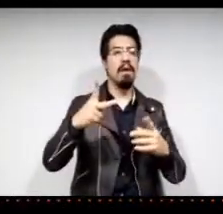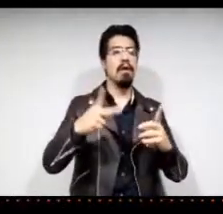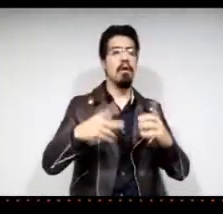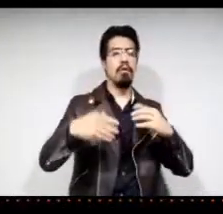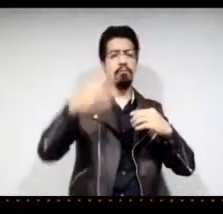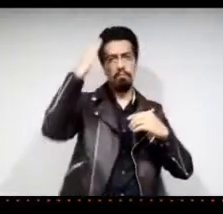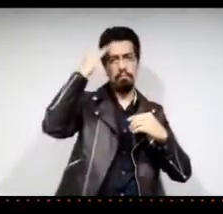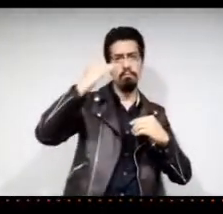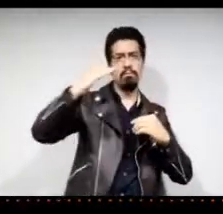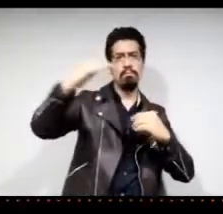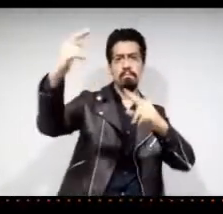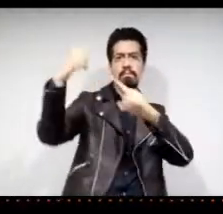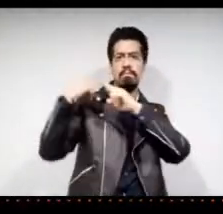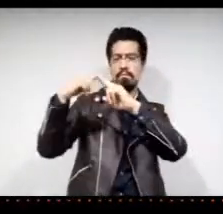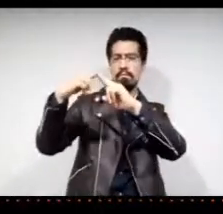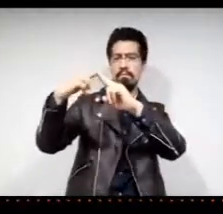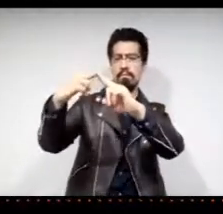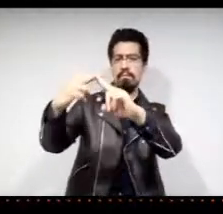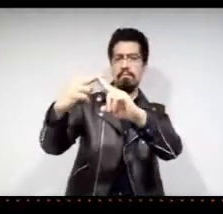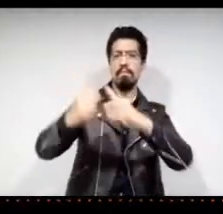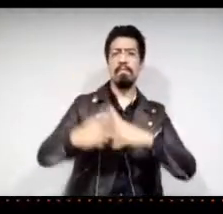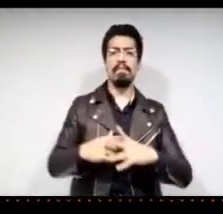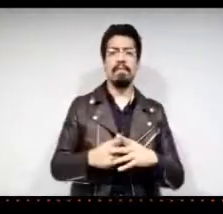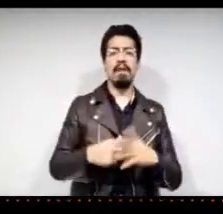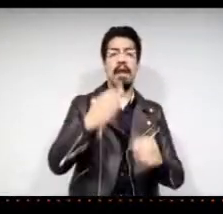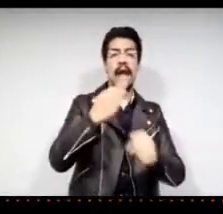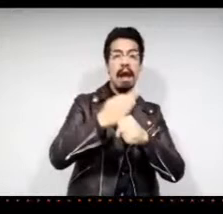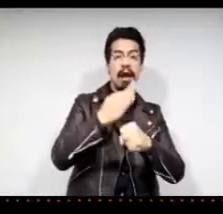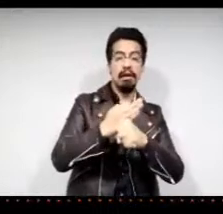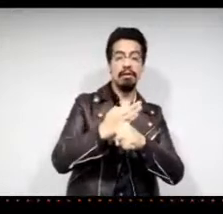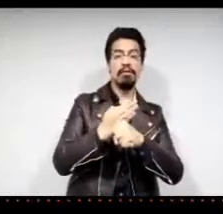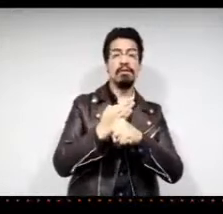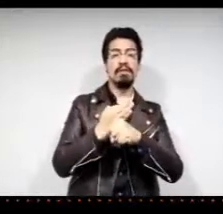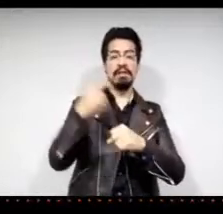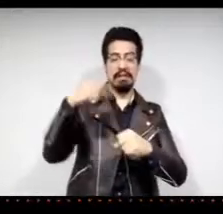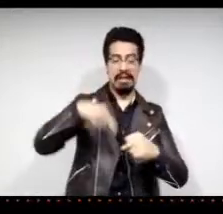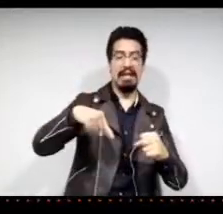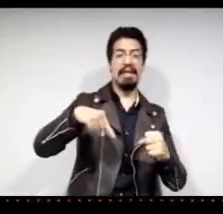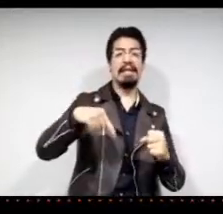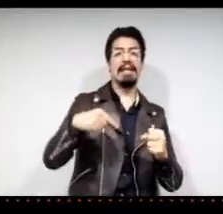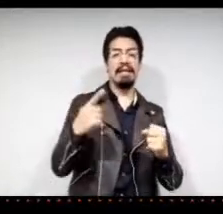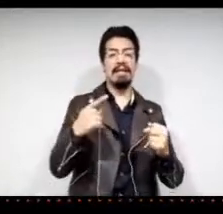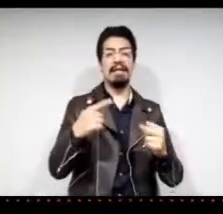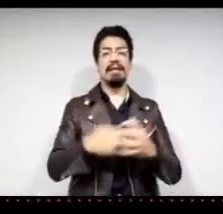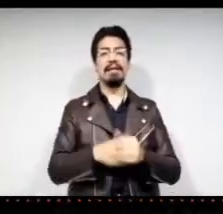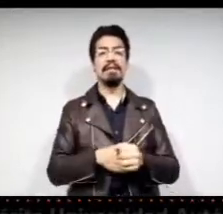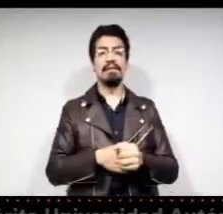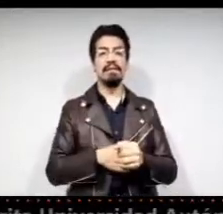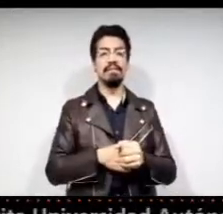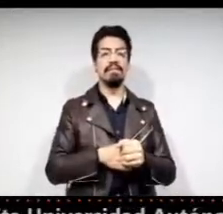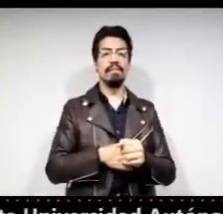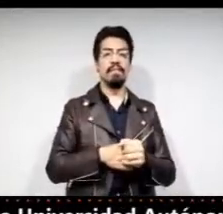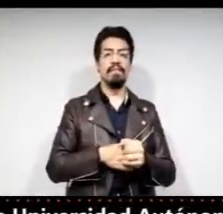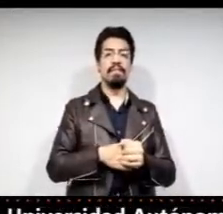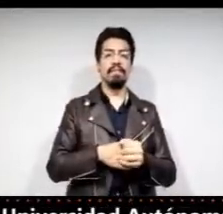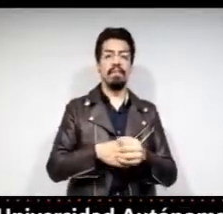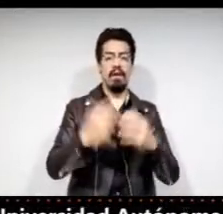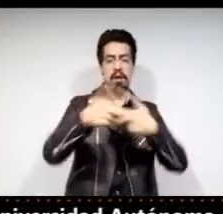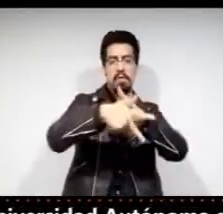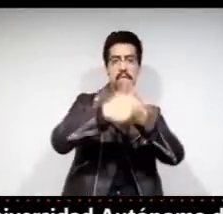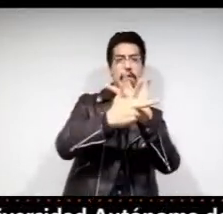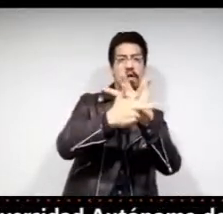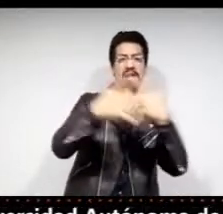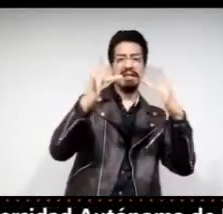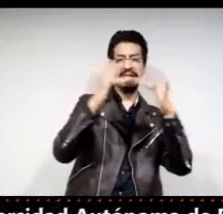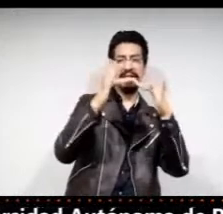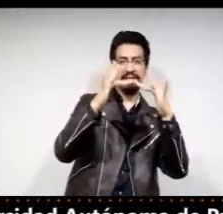nos queda a todos clarísimo que esta modalidad en la que hemos entrado, que no quisiera llamarle modalidad en línea porque realmente